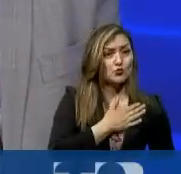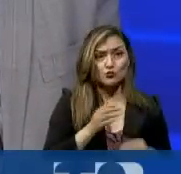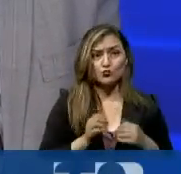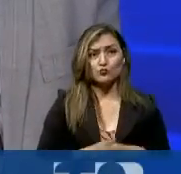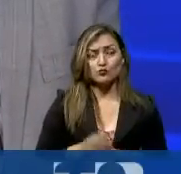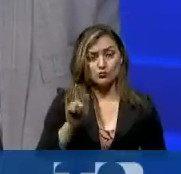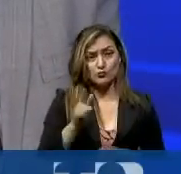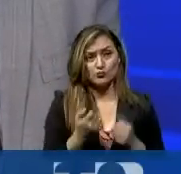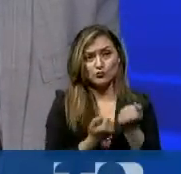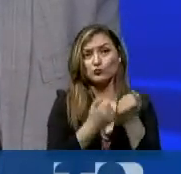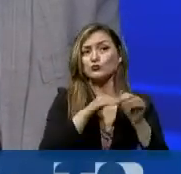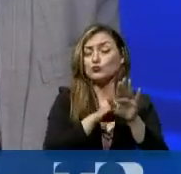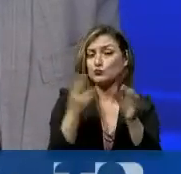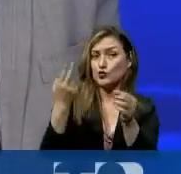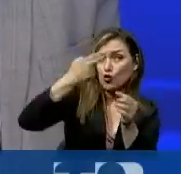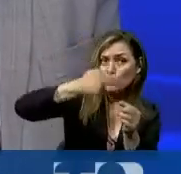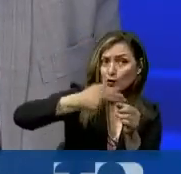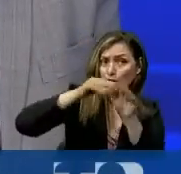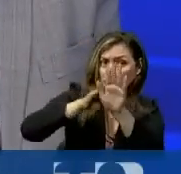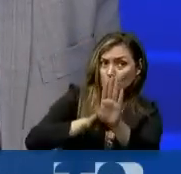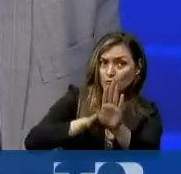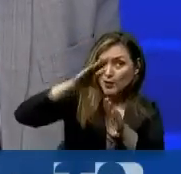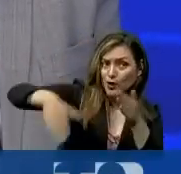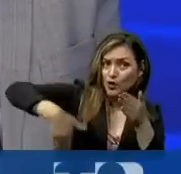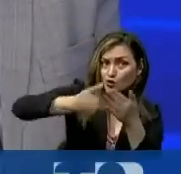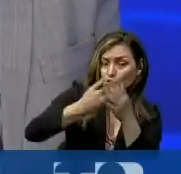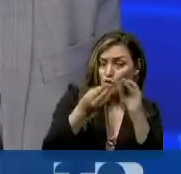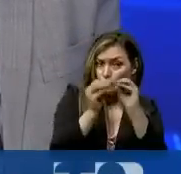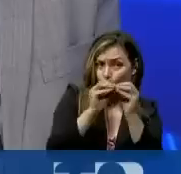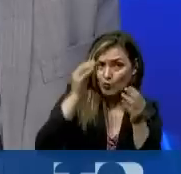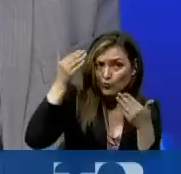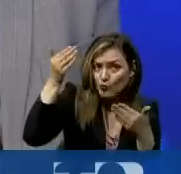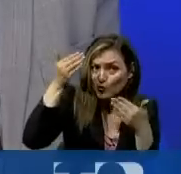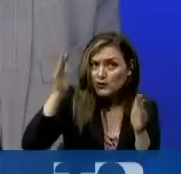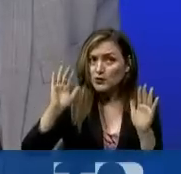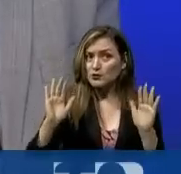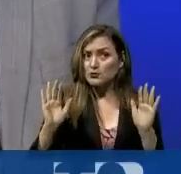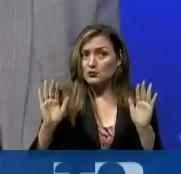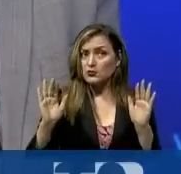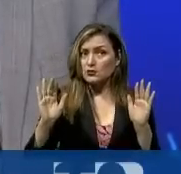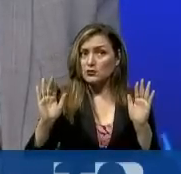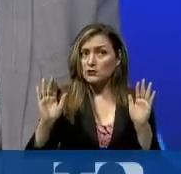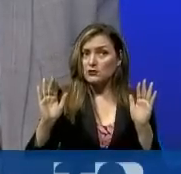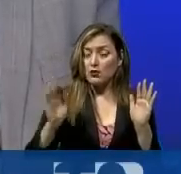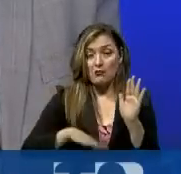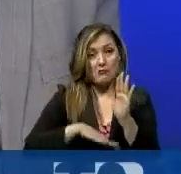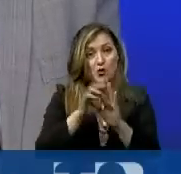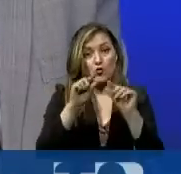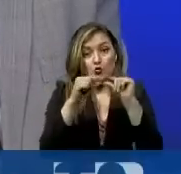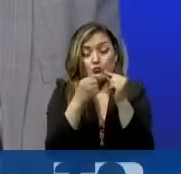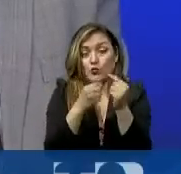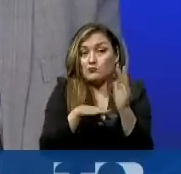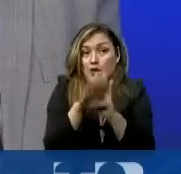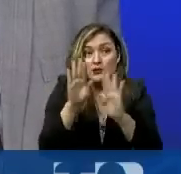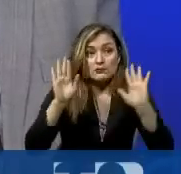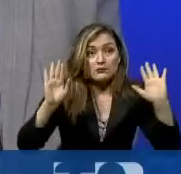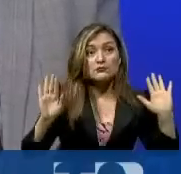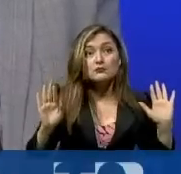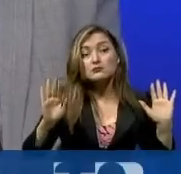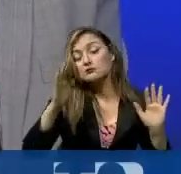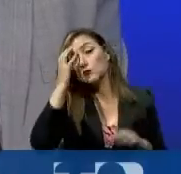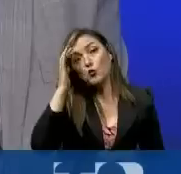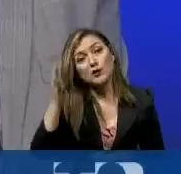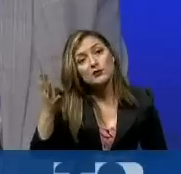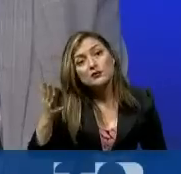con la asistencia, el respaldo de todas las bancadas o más bien como ahora hay una nueva mayoría, pues eso de ahí no le preocupa?